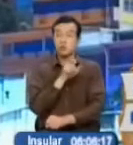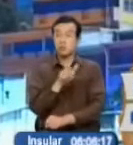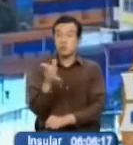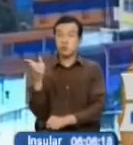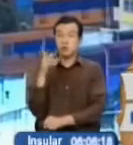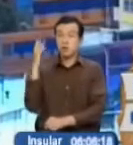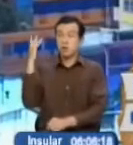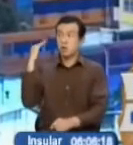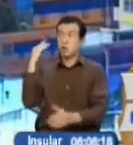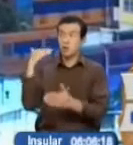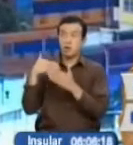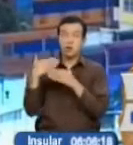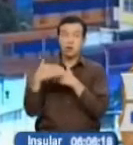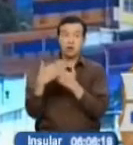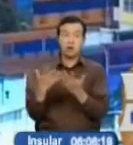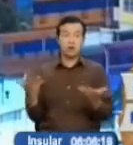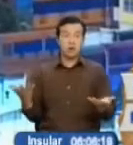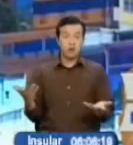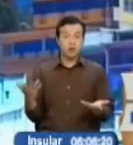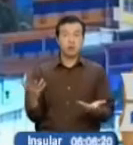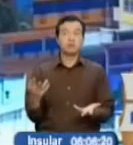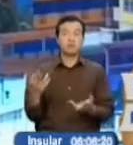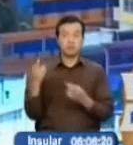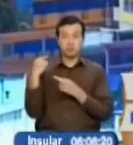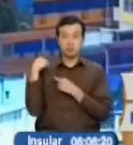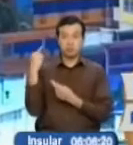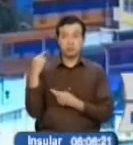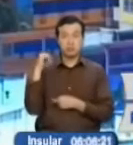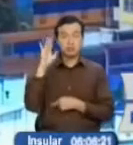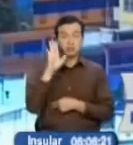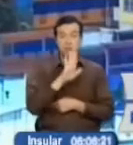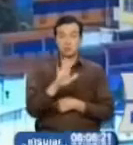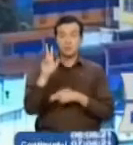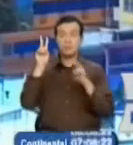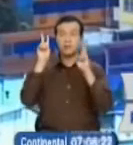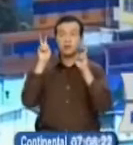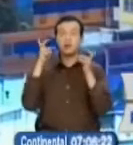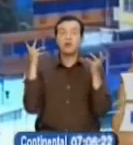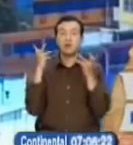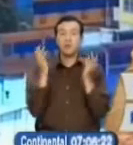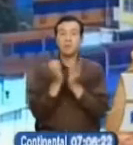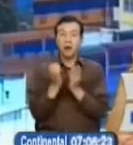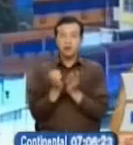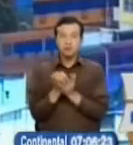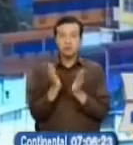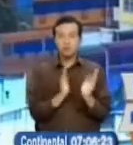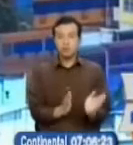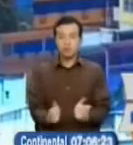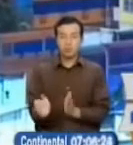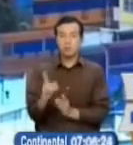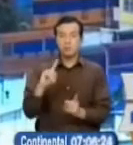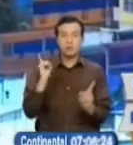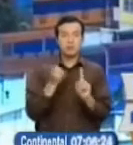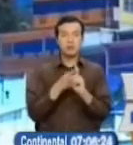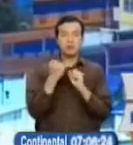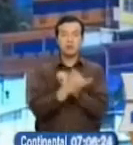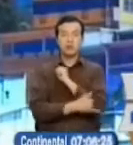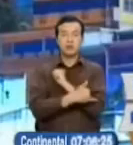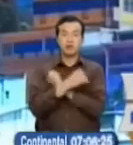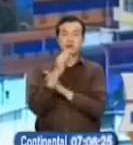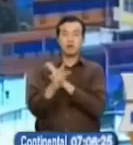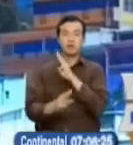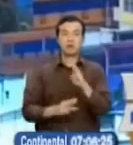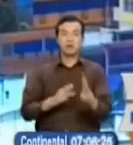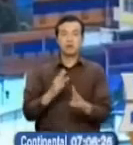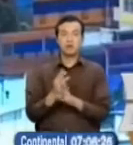años se ha dado una responsabilidad, sobre todo el tema de manejo de desechos sólidos. Somos el primer país del mundo